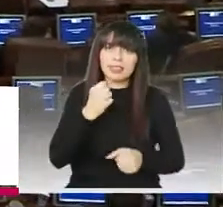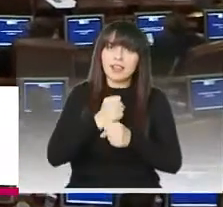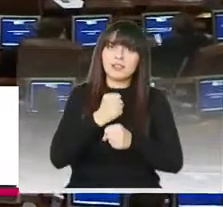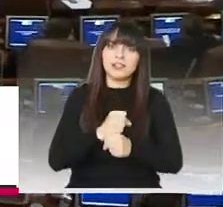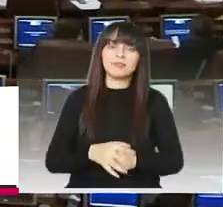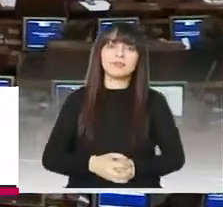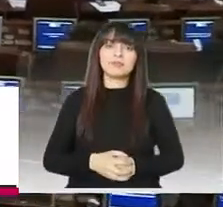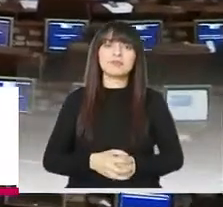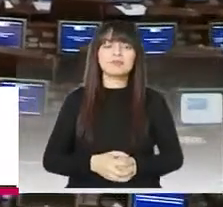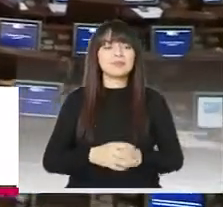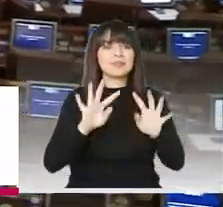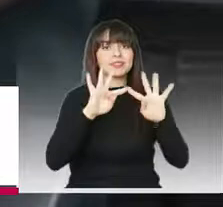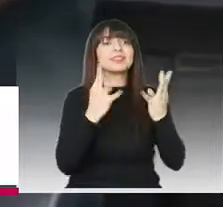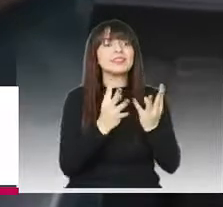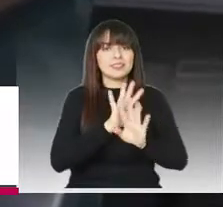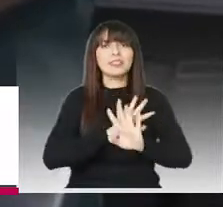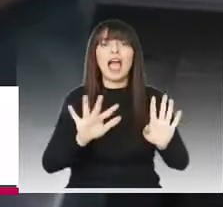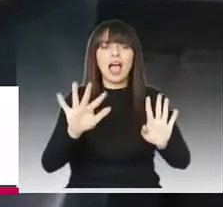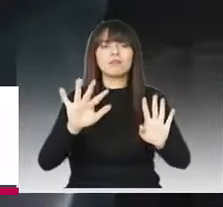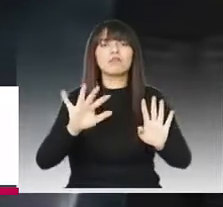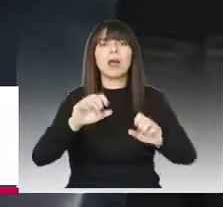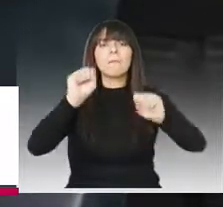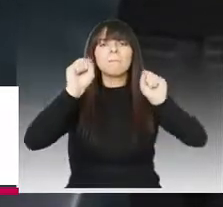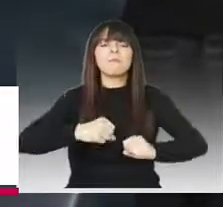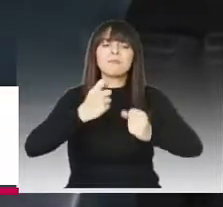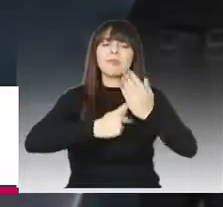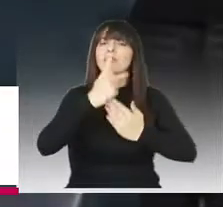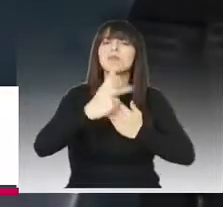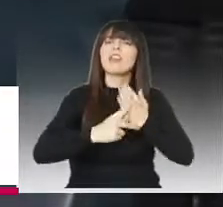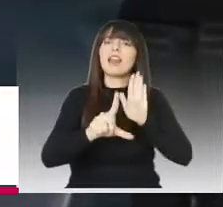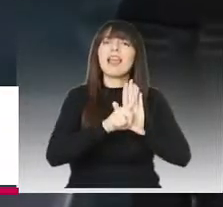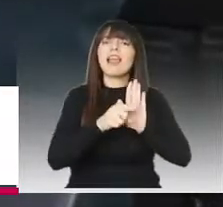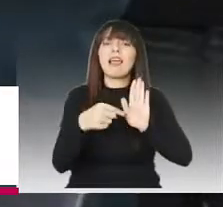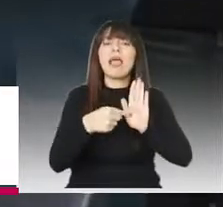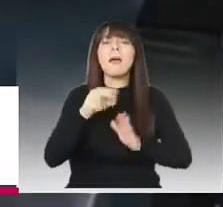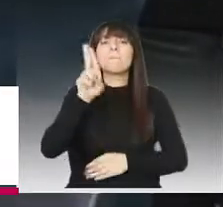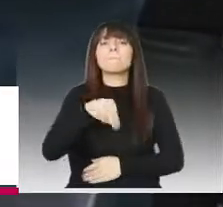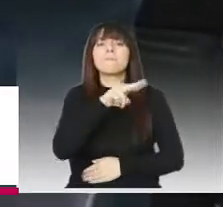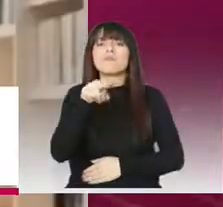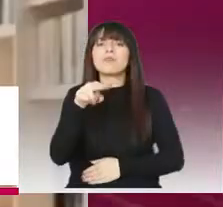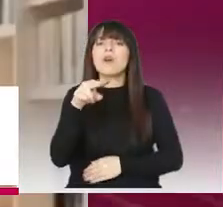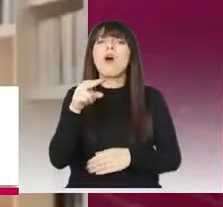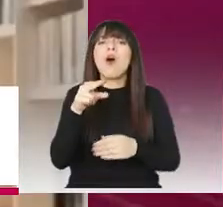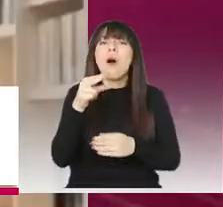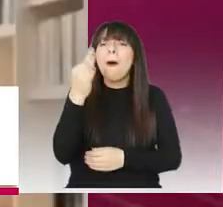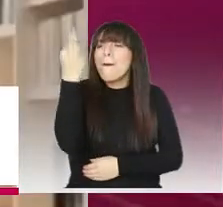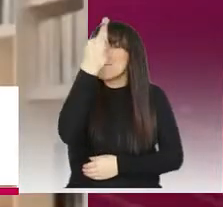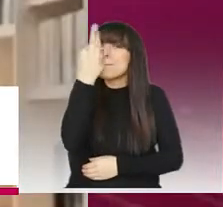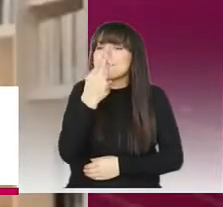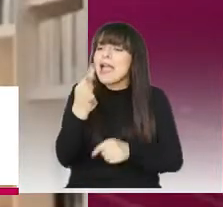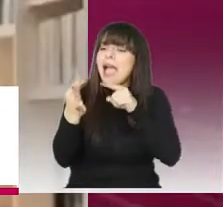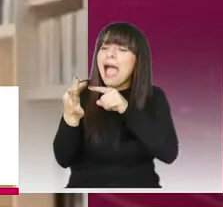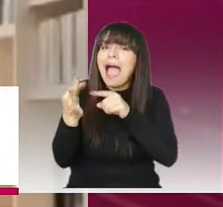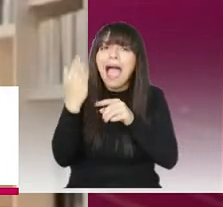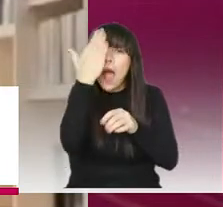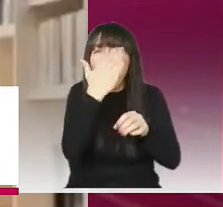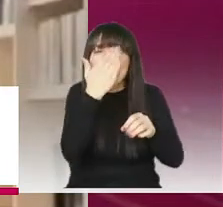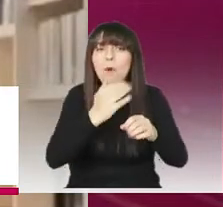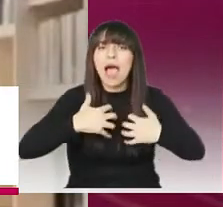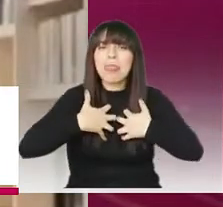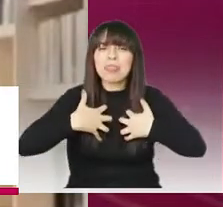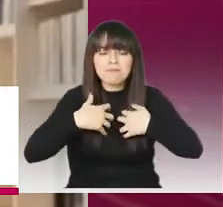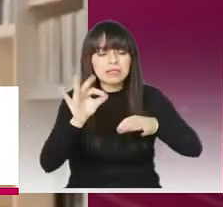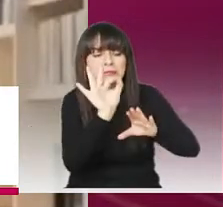la comercialización, producción e importación de cosméticos que hayan experimentado en animales. Este es un enorme paso